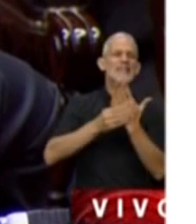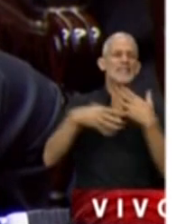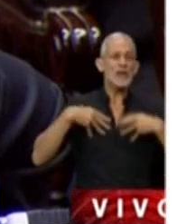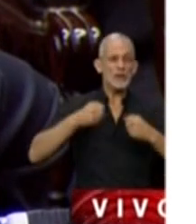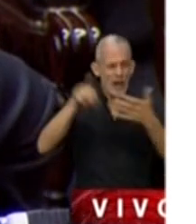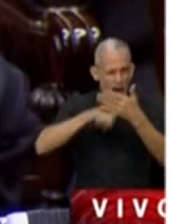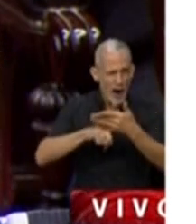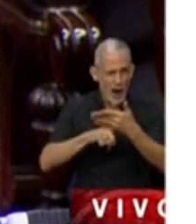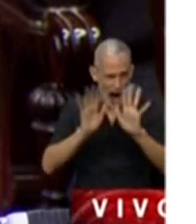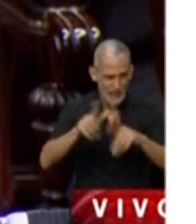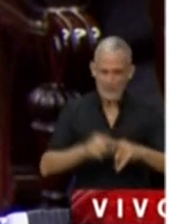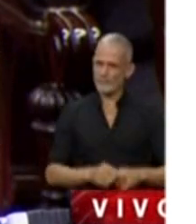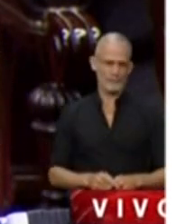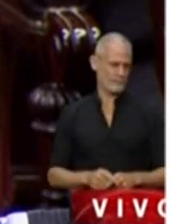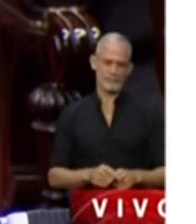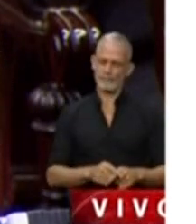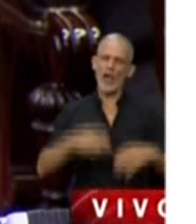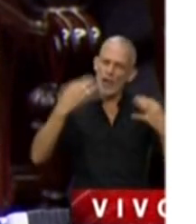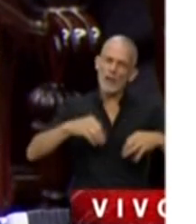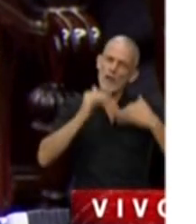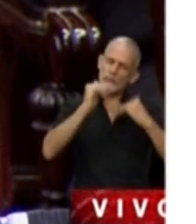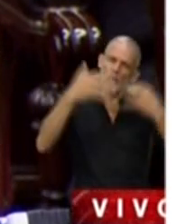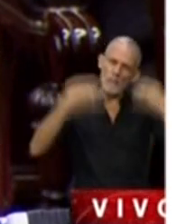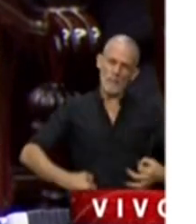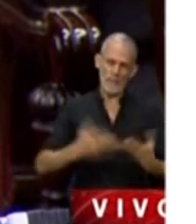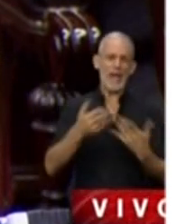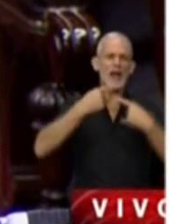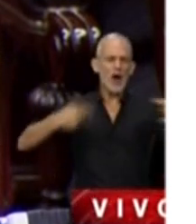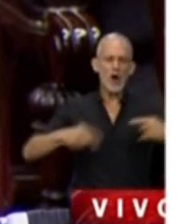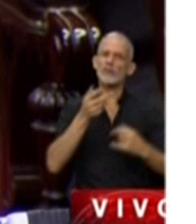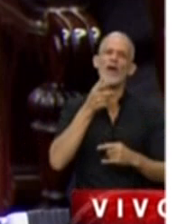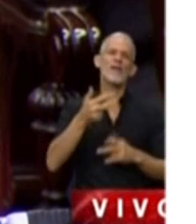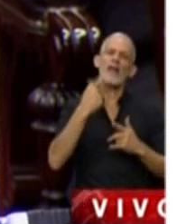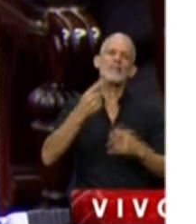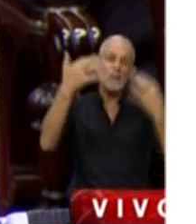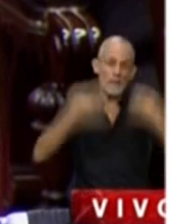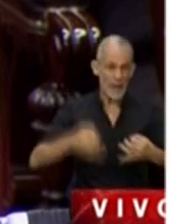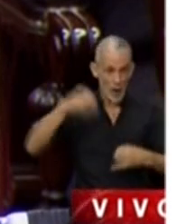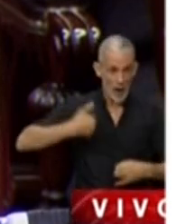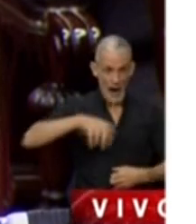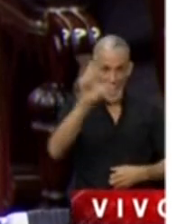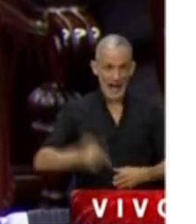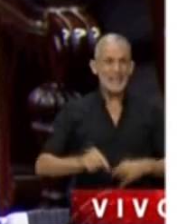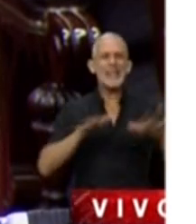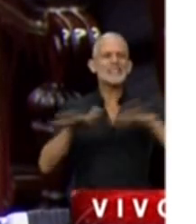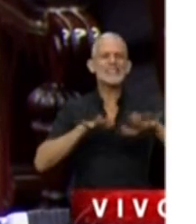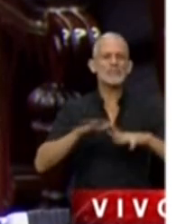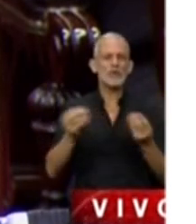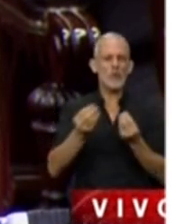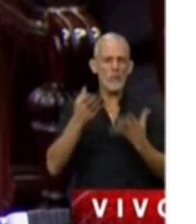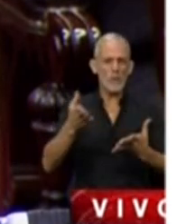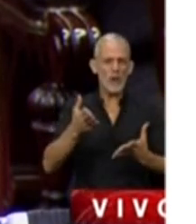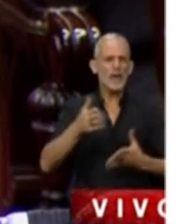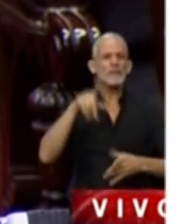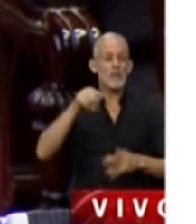menos y no se necesitaba un consenso un poco más amplio ni más ni menos que para una ley de ley para modificar la ley electoral bueno